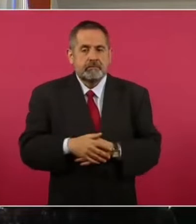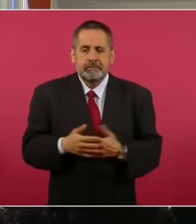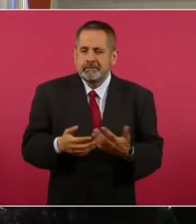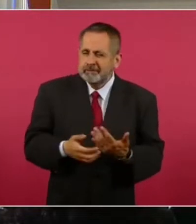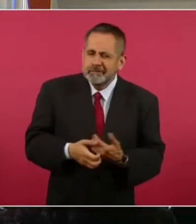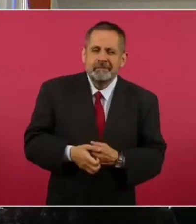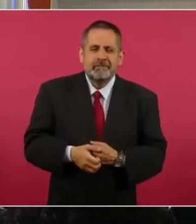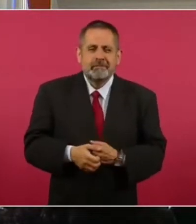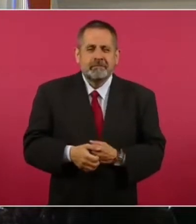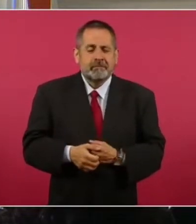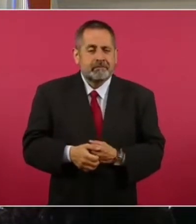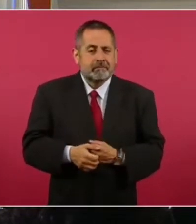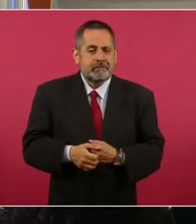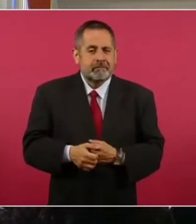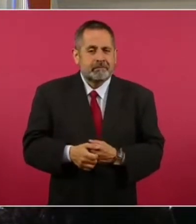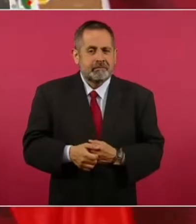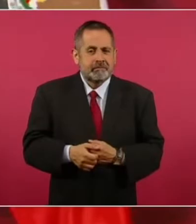extorsionar.